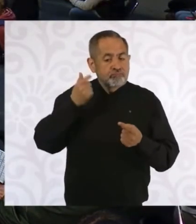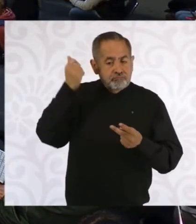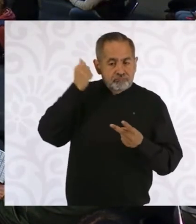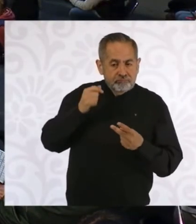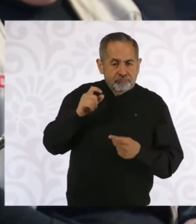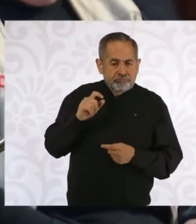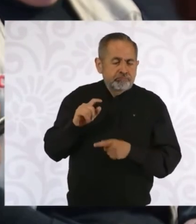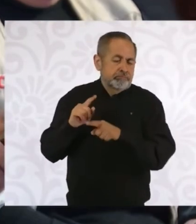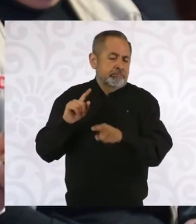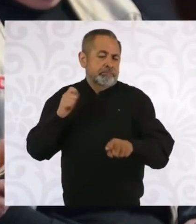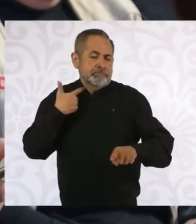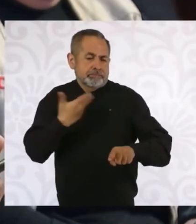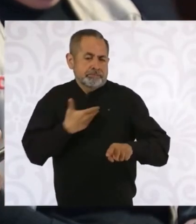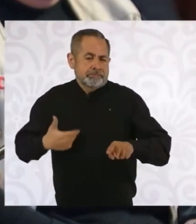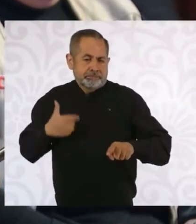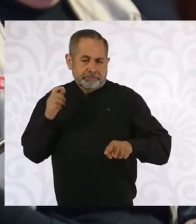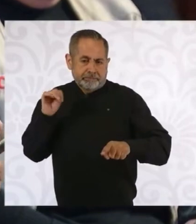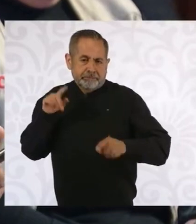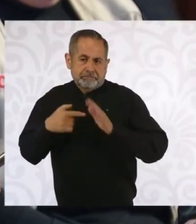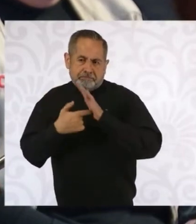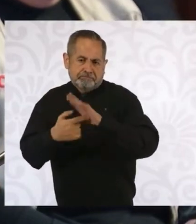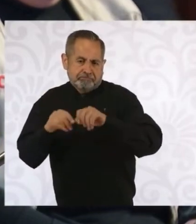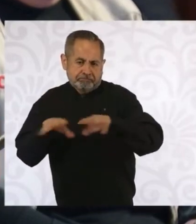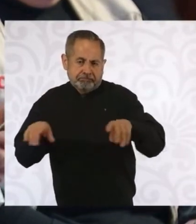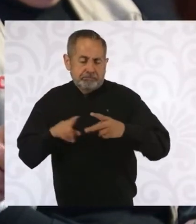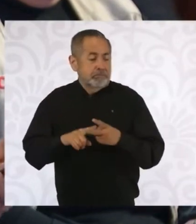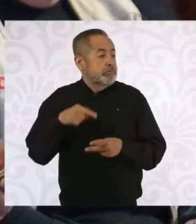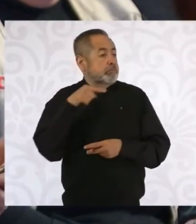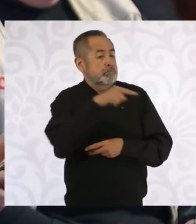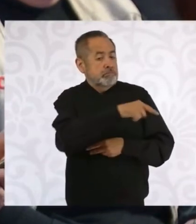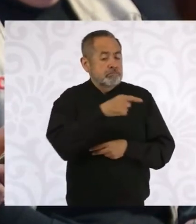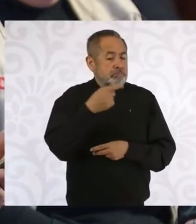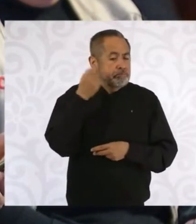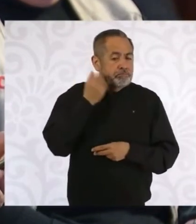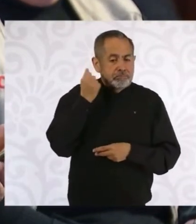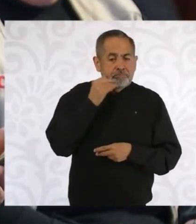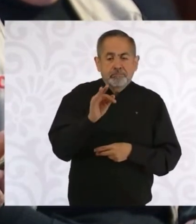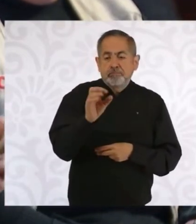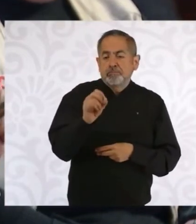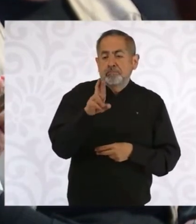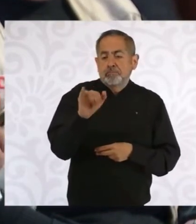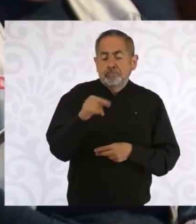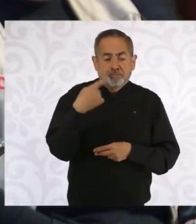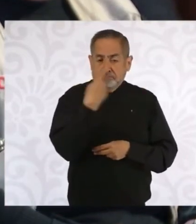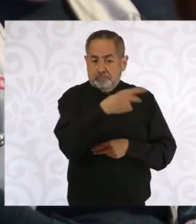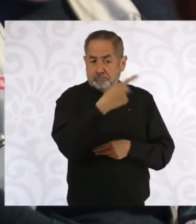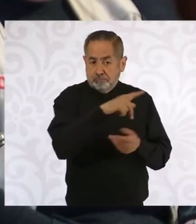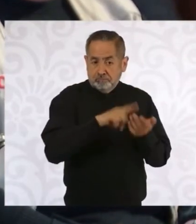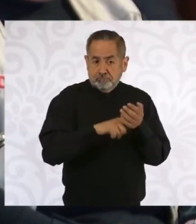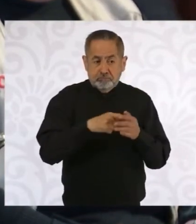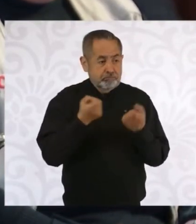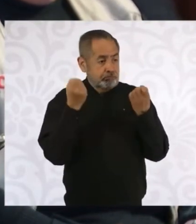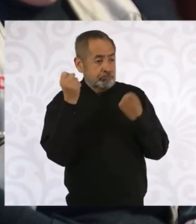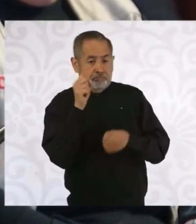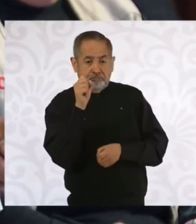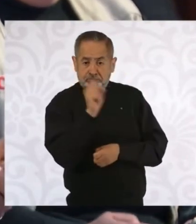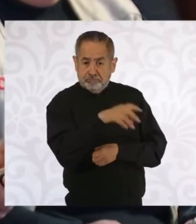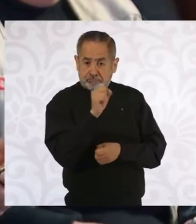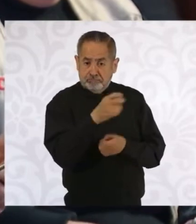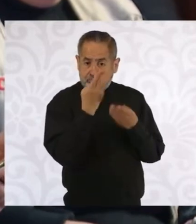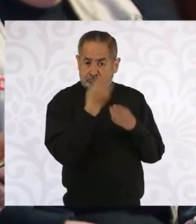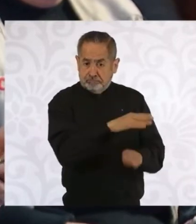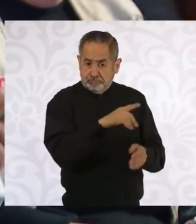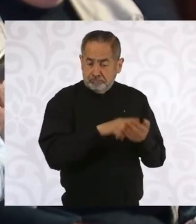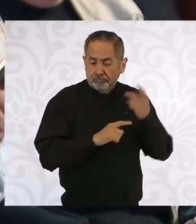López Obrador, que es por ejemplo el FORI, este fondo en el que no se